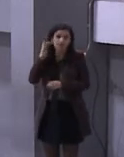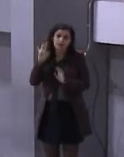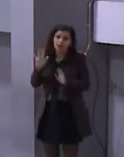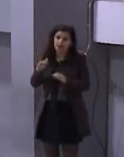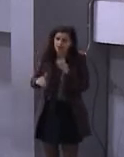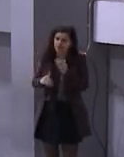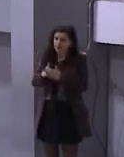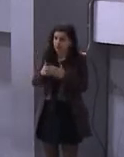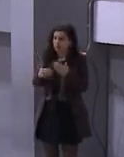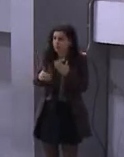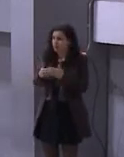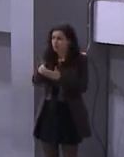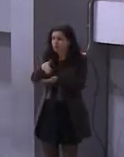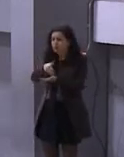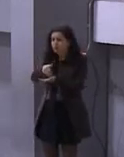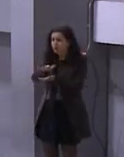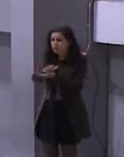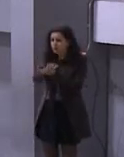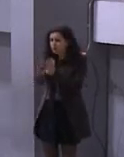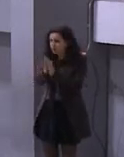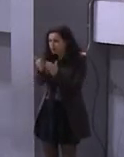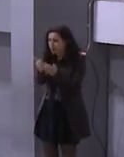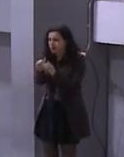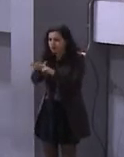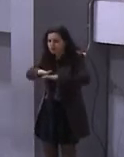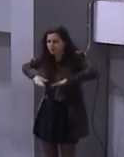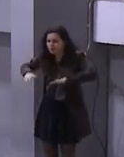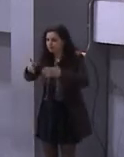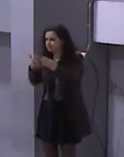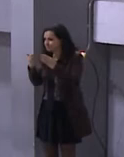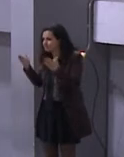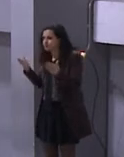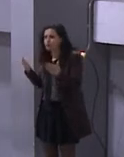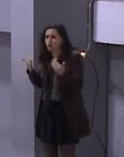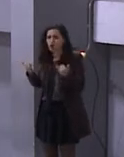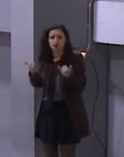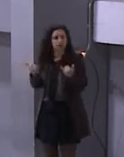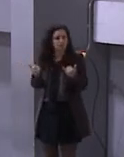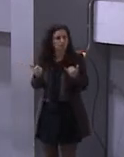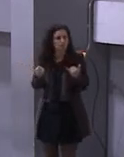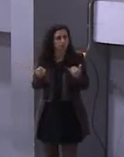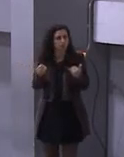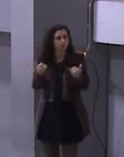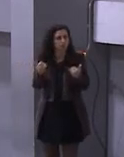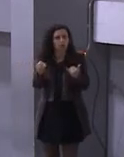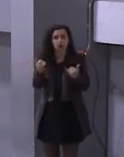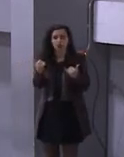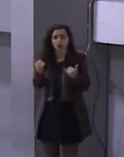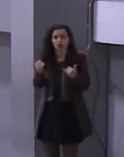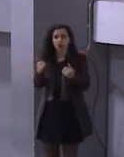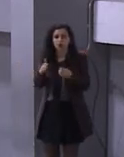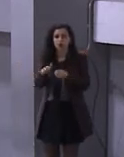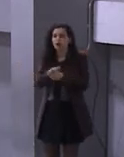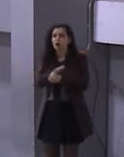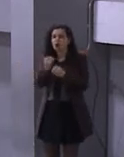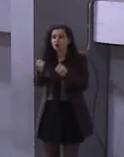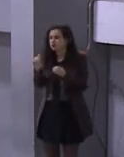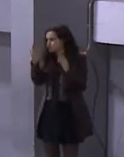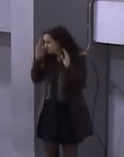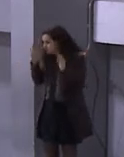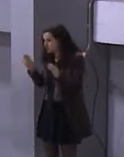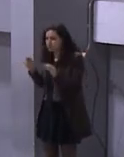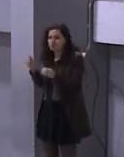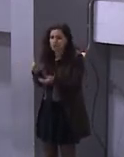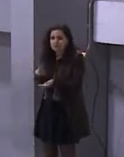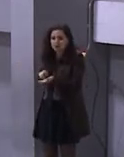ir liberando espacios, ¿sí? En este momento estamos ocupados en la restauración